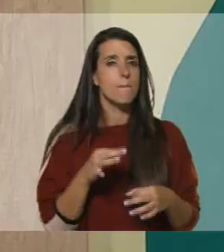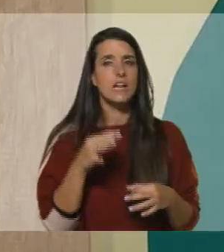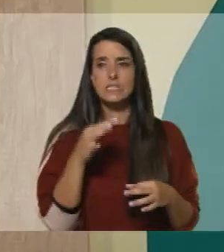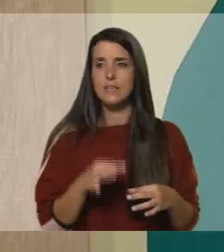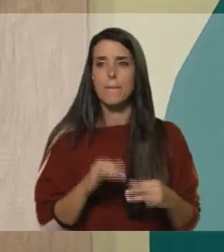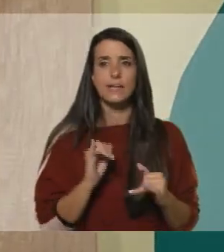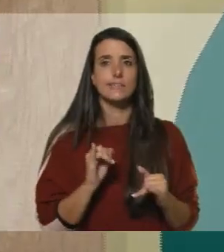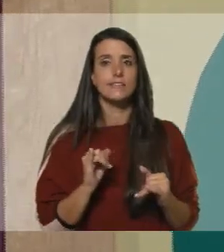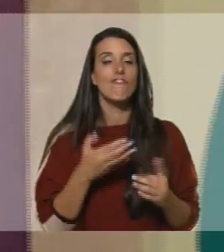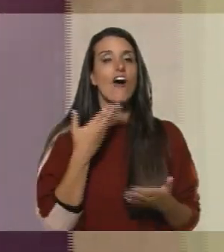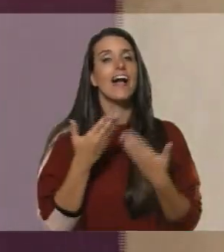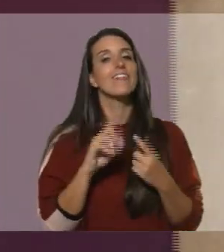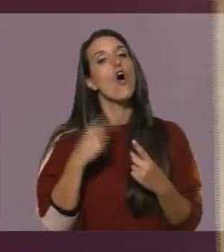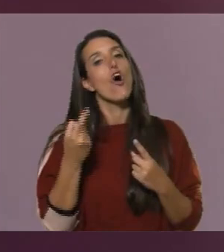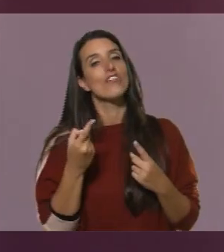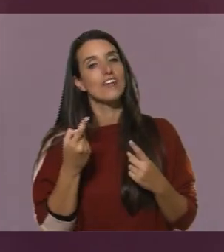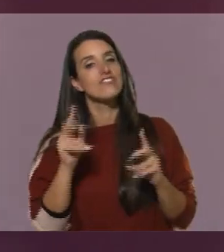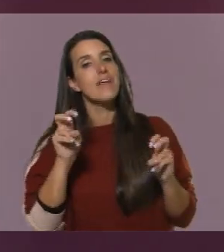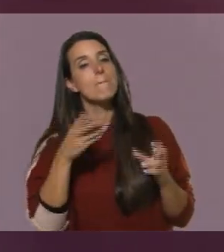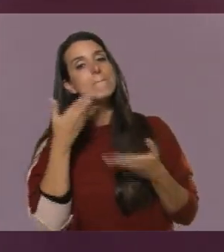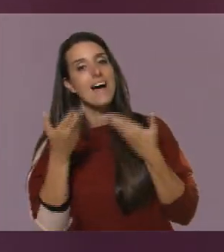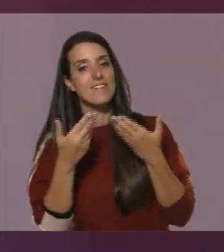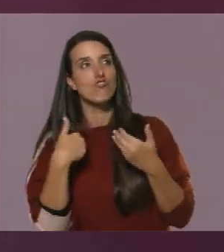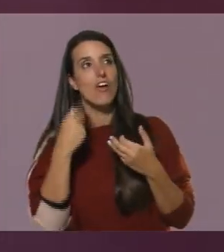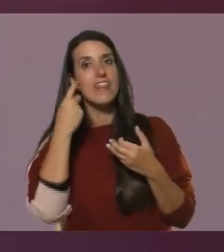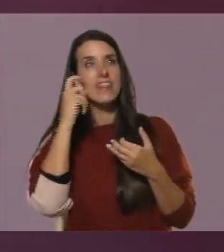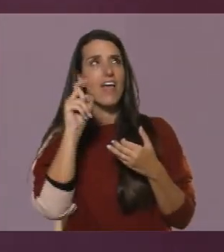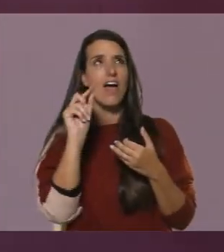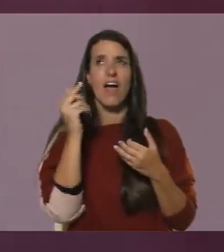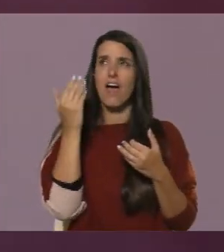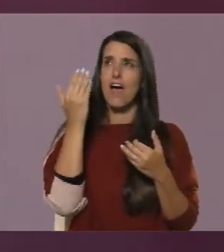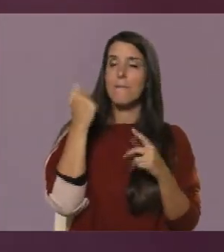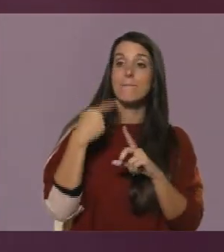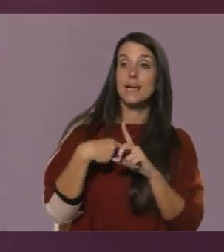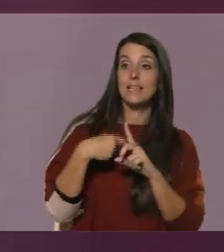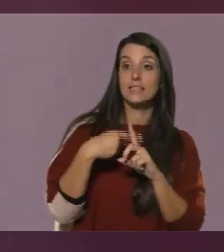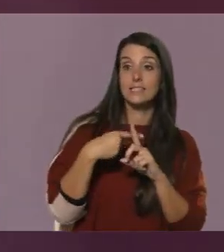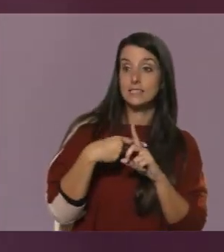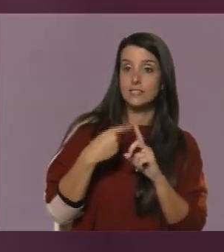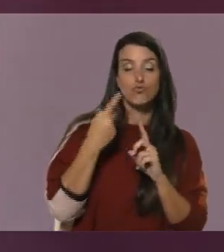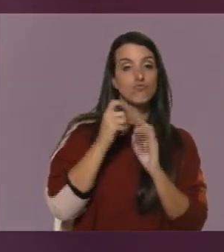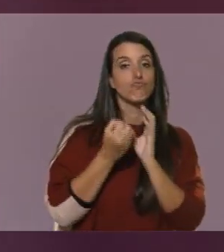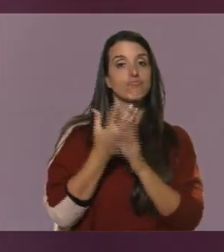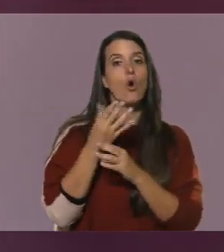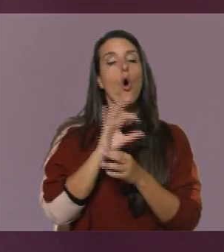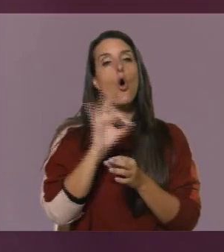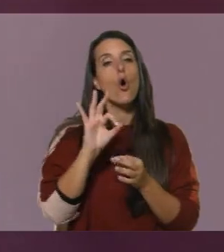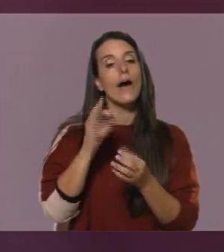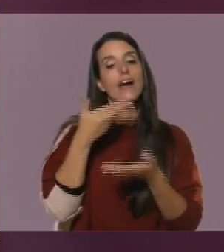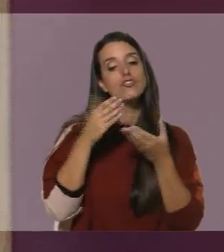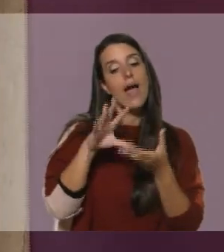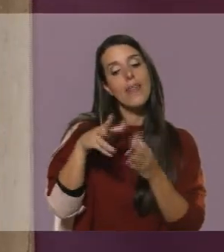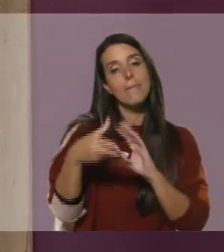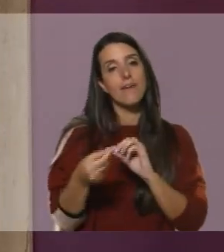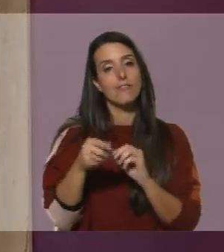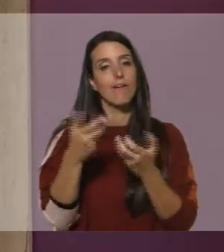bueno. Sí, voy a cantar otras canciones que compuse ahora en estos meses, digamos. Ajá. O arreglos que hice, ¿no? Que es lo que